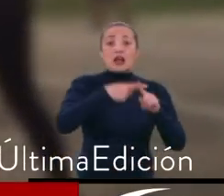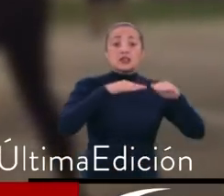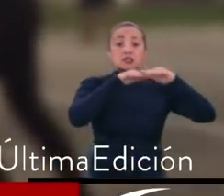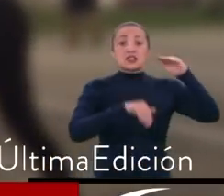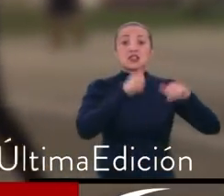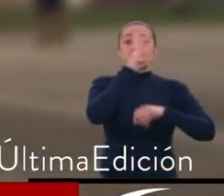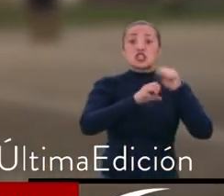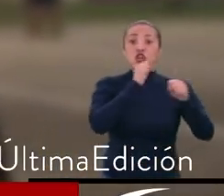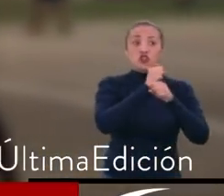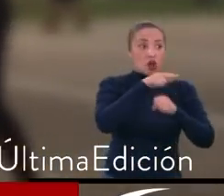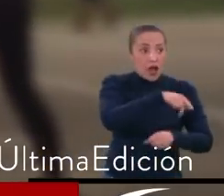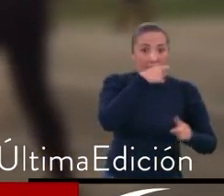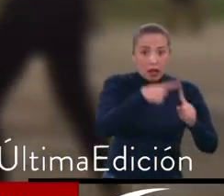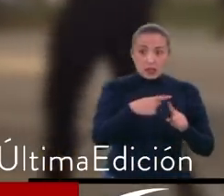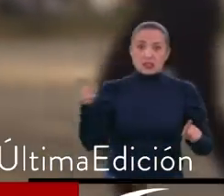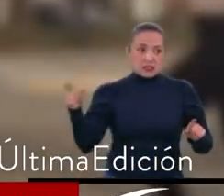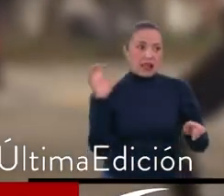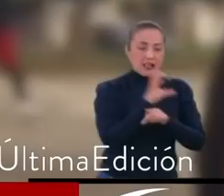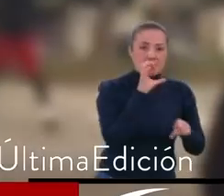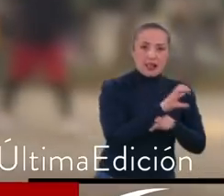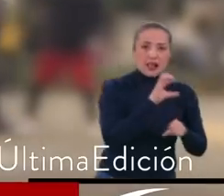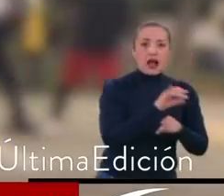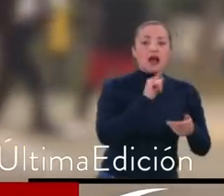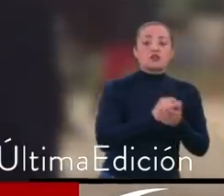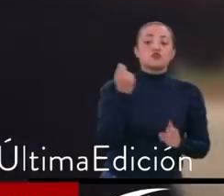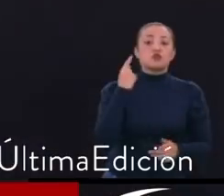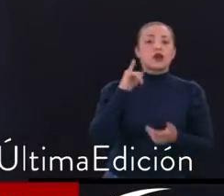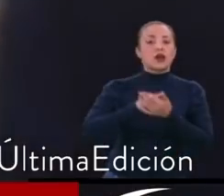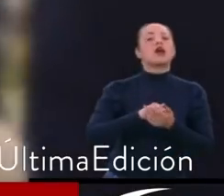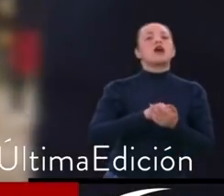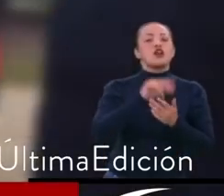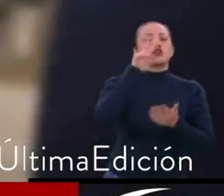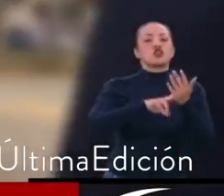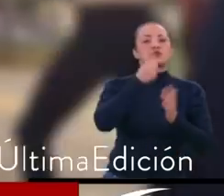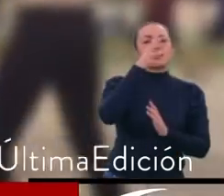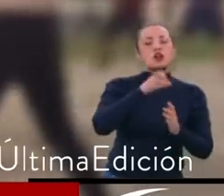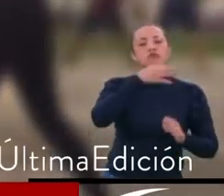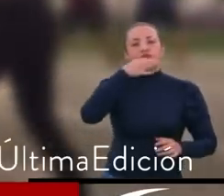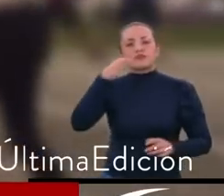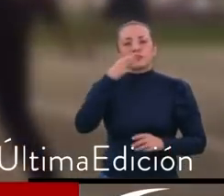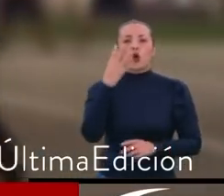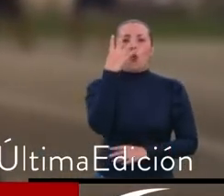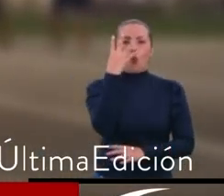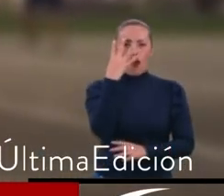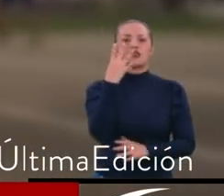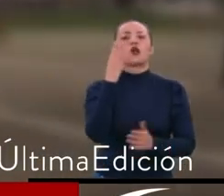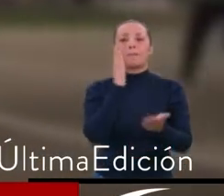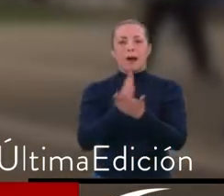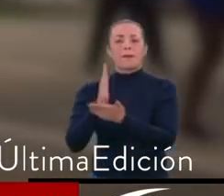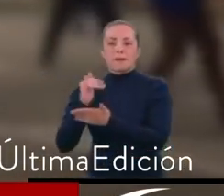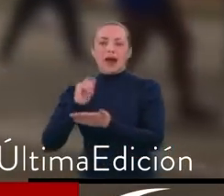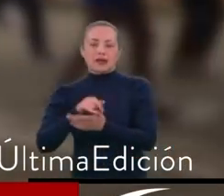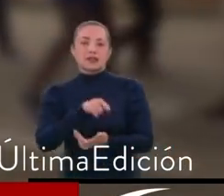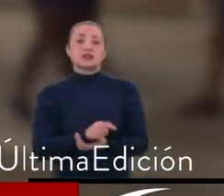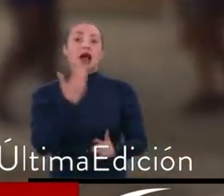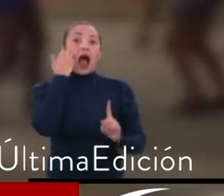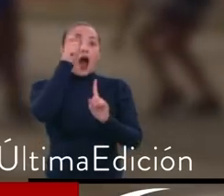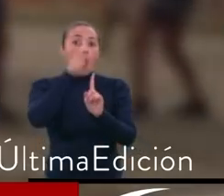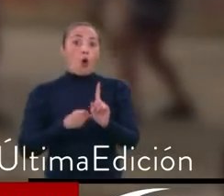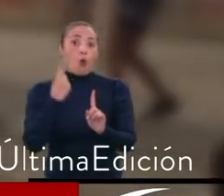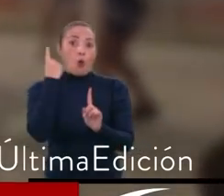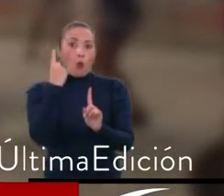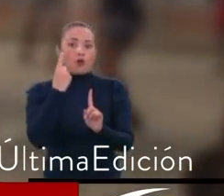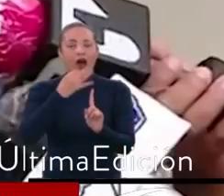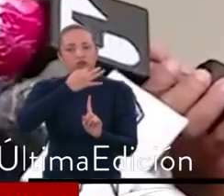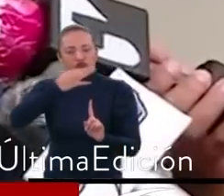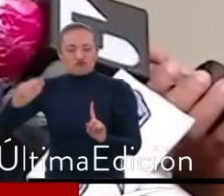fueron interpuestas 4 demandas en la fiscalía. Conocer una de estas chicas que fue la que se atrevió a denunciar,